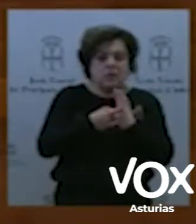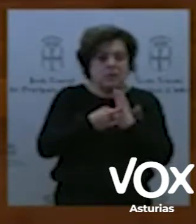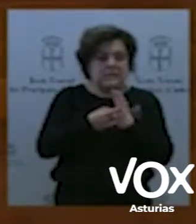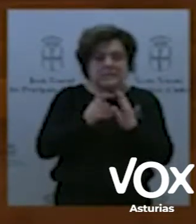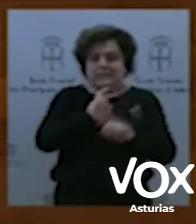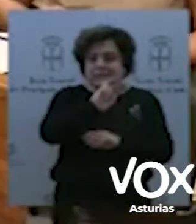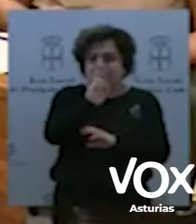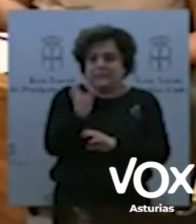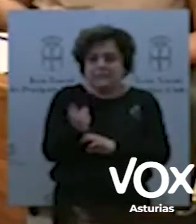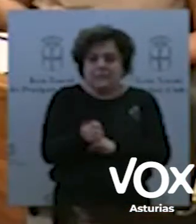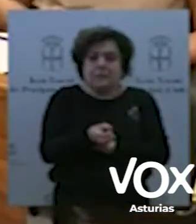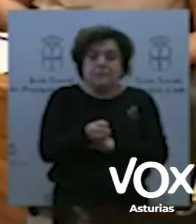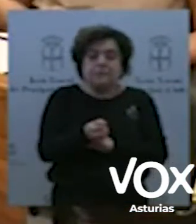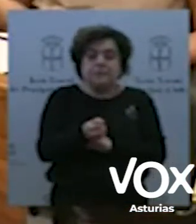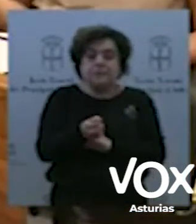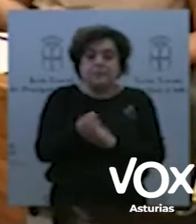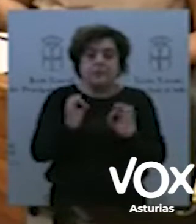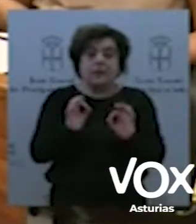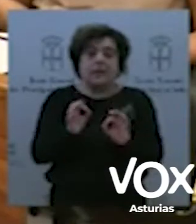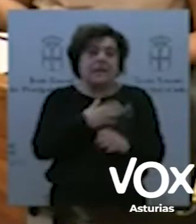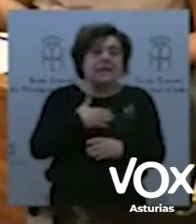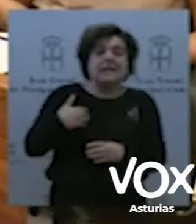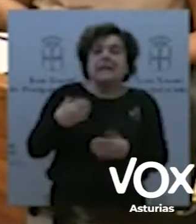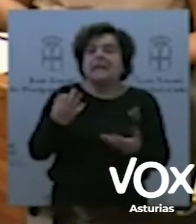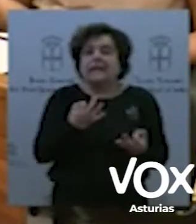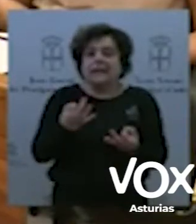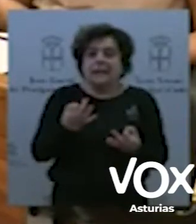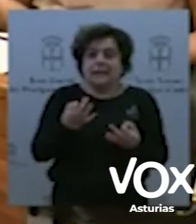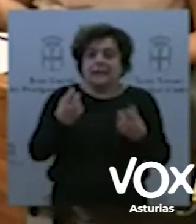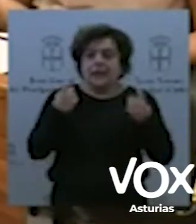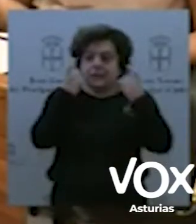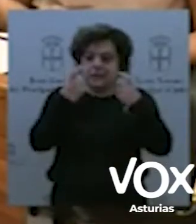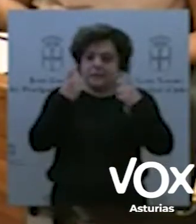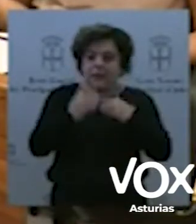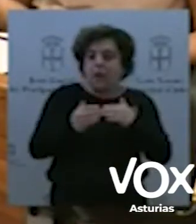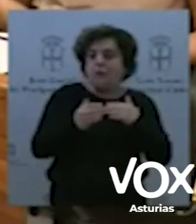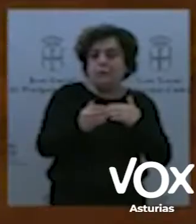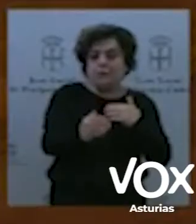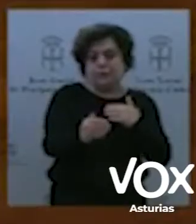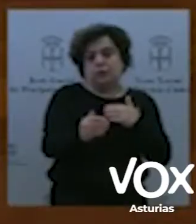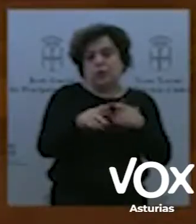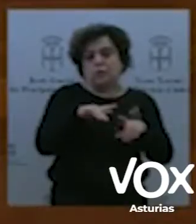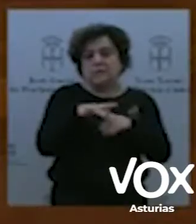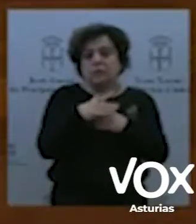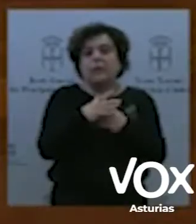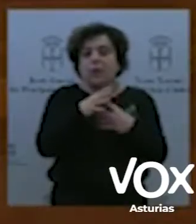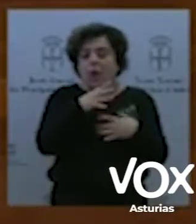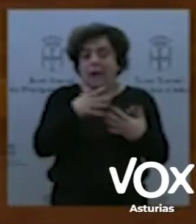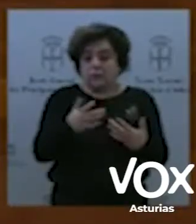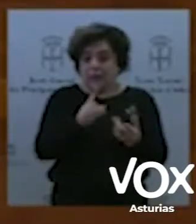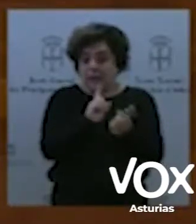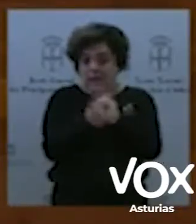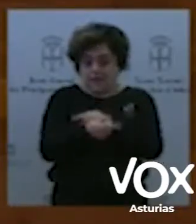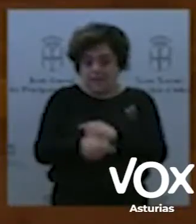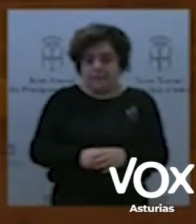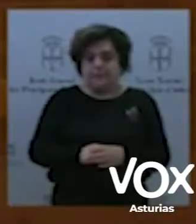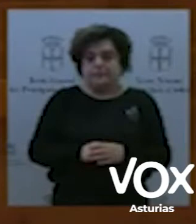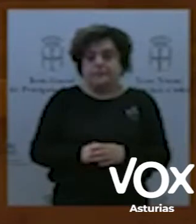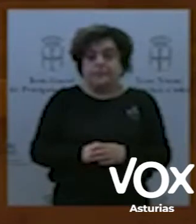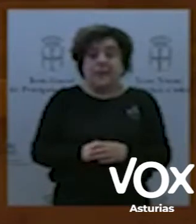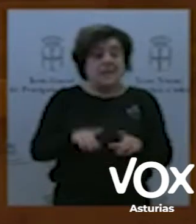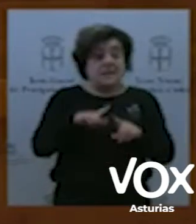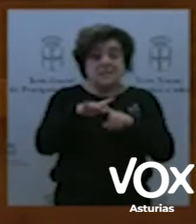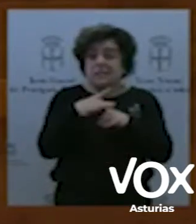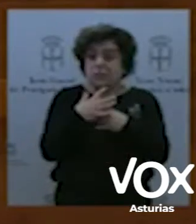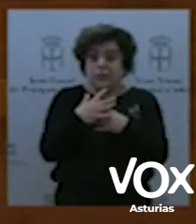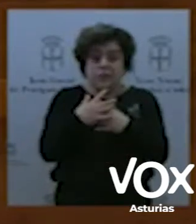aspira a reconducir a futuro la malísima situación actual. Una situación que no ha hecho sino empeorar desde que